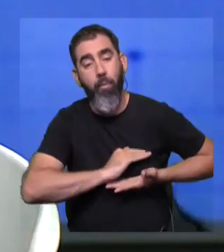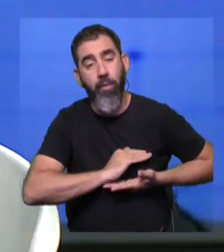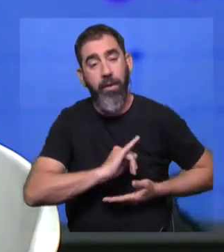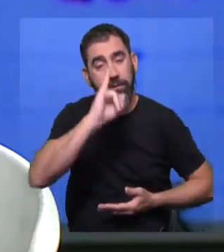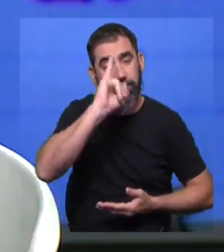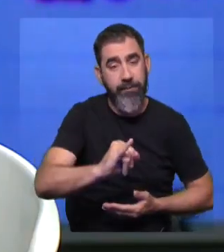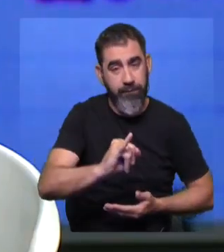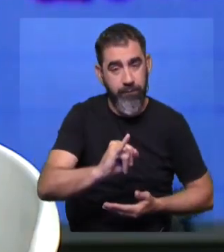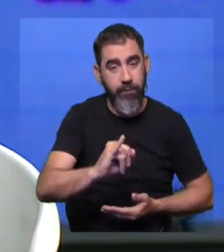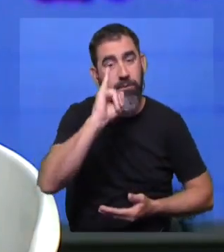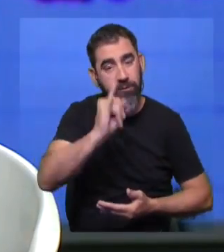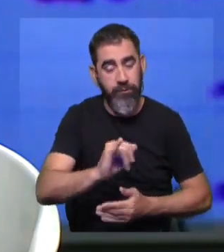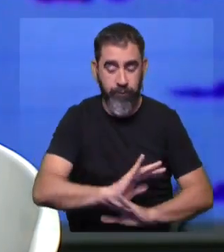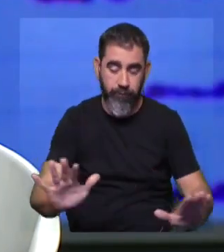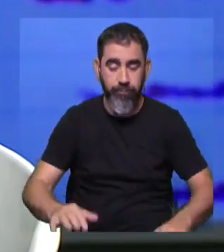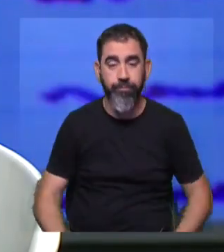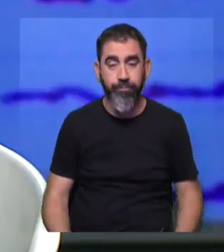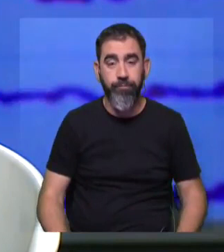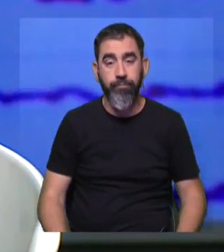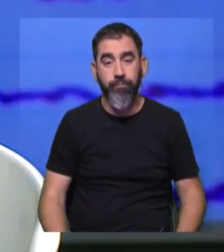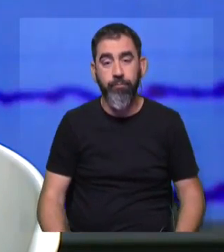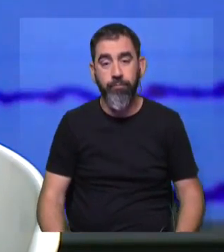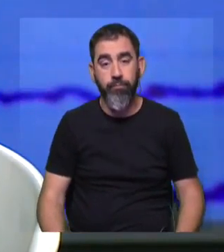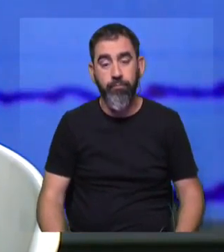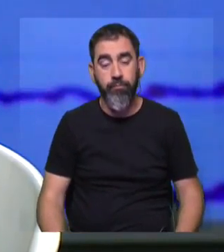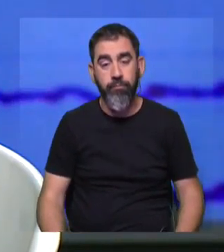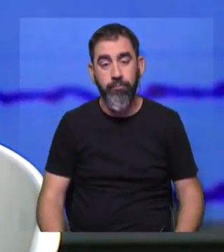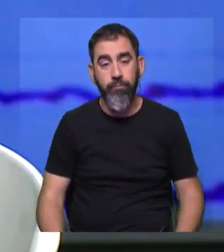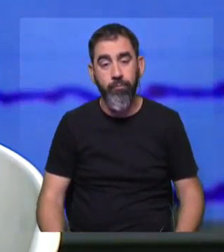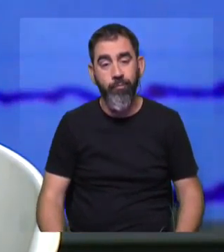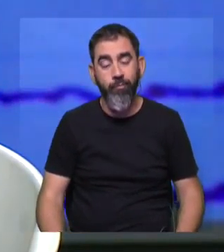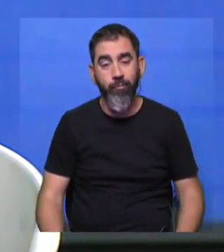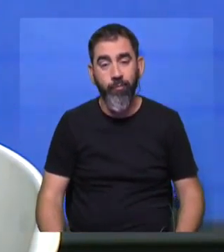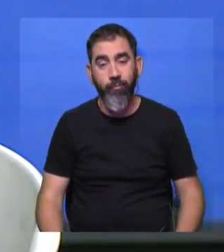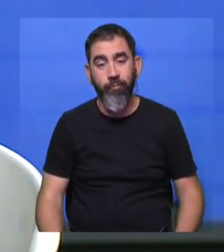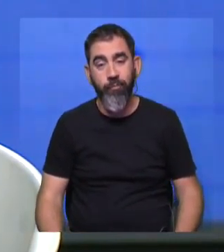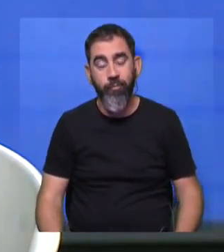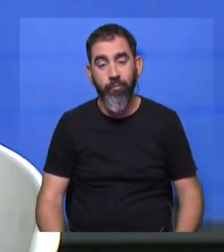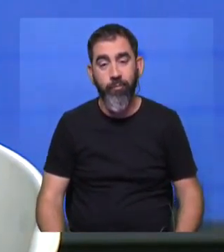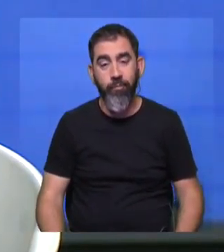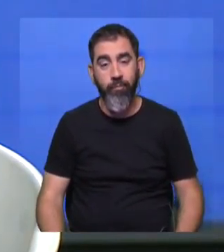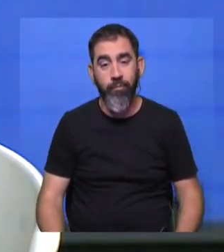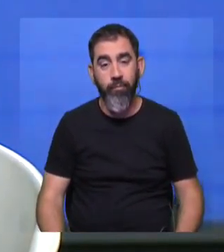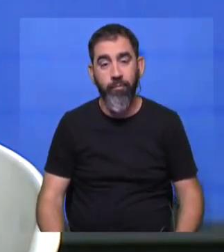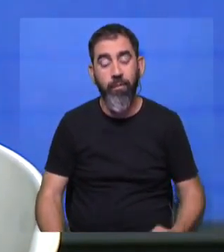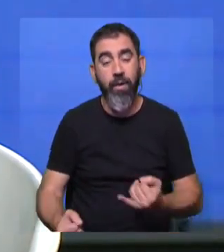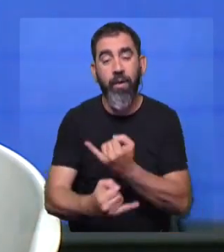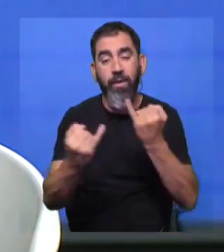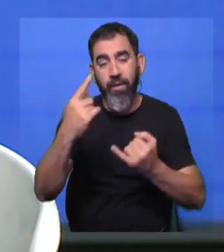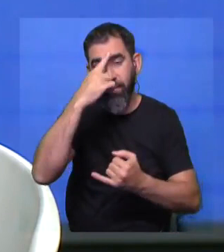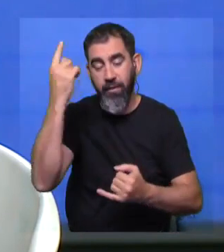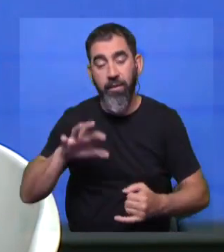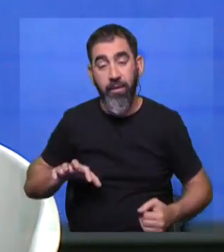sí tajante. Es un sí tajante. Y de hecho, actualmente, el otro día, en el Día justamente Internacional del Cáncer de